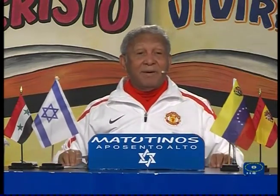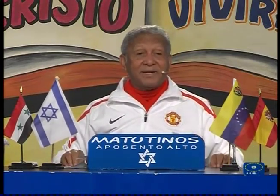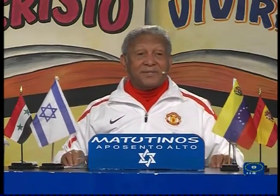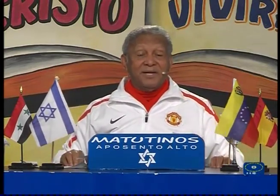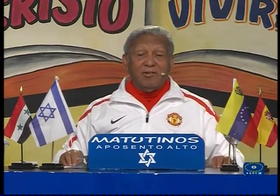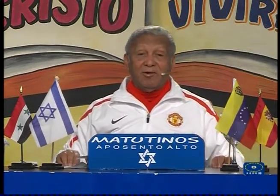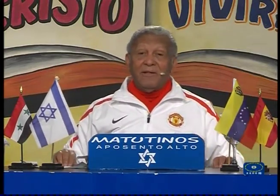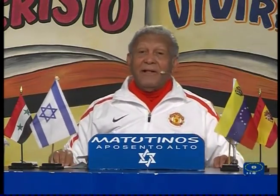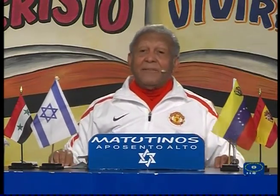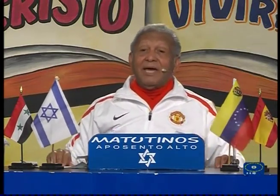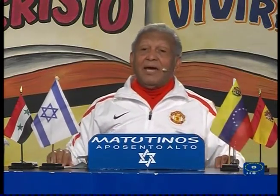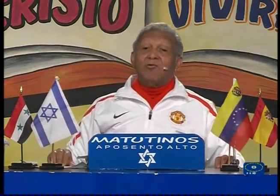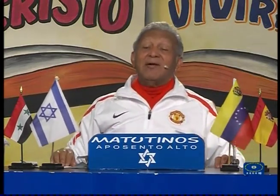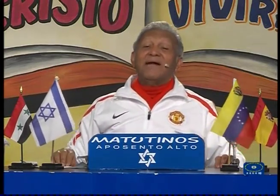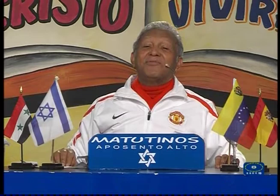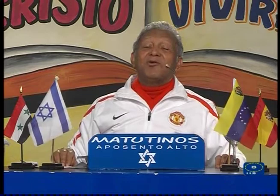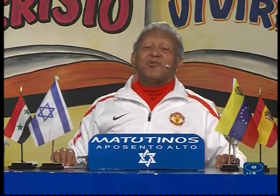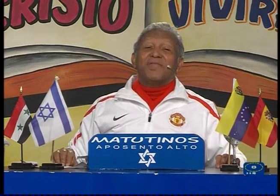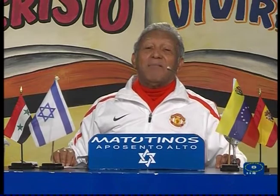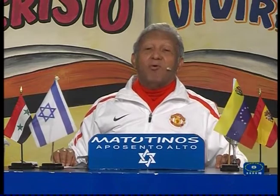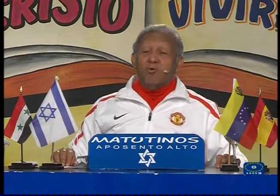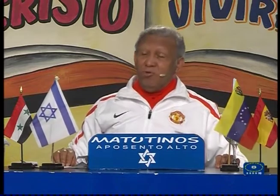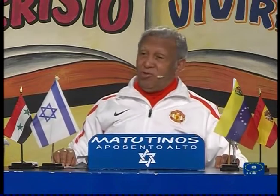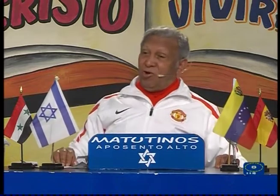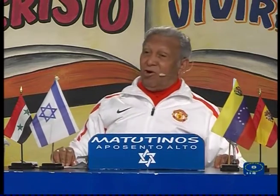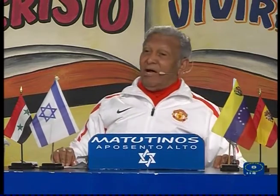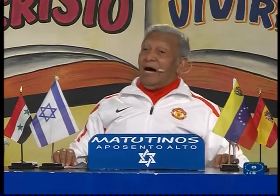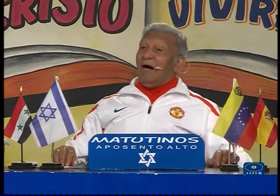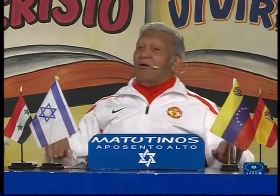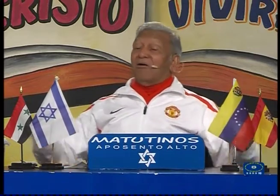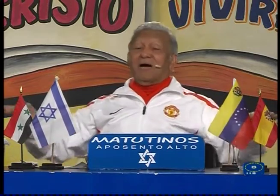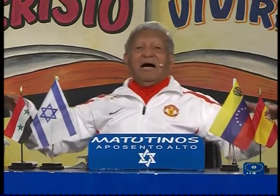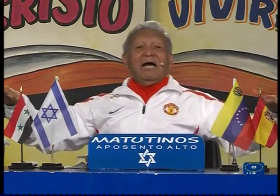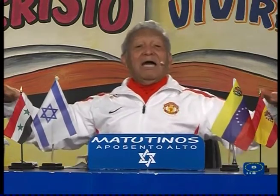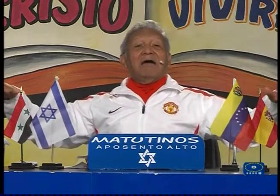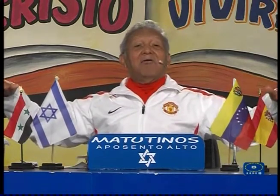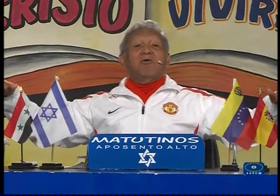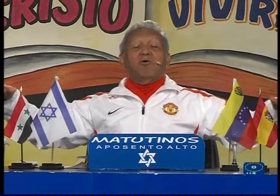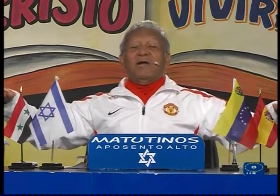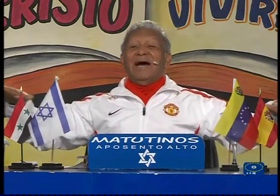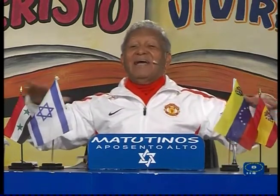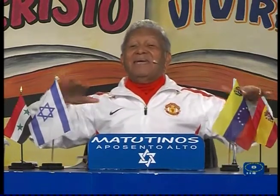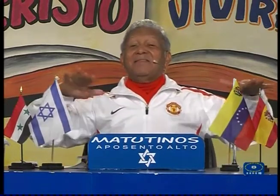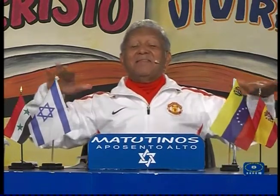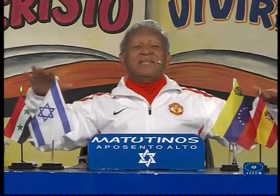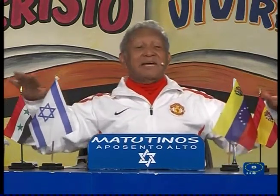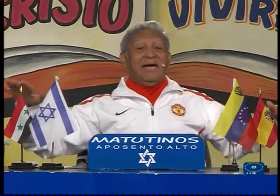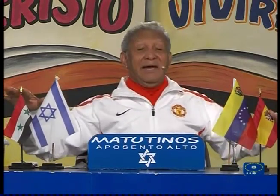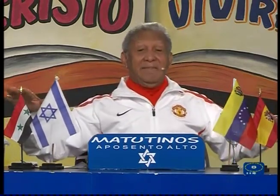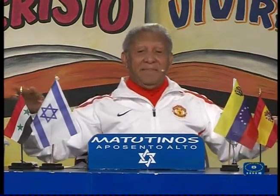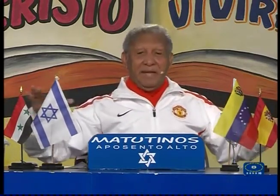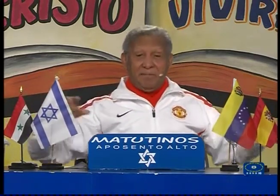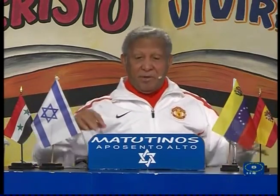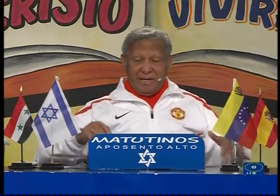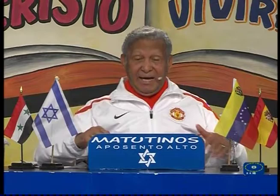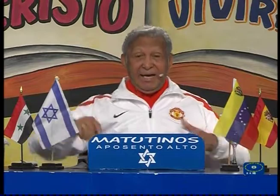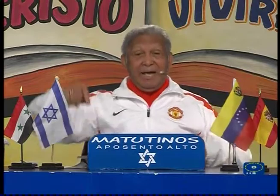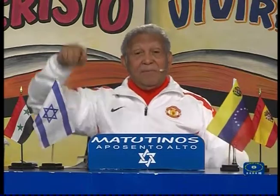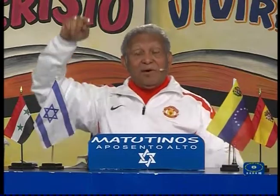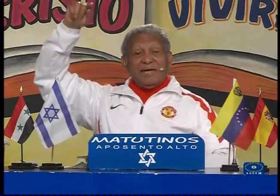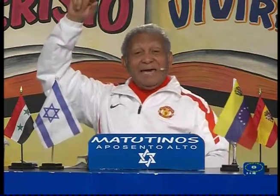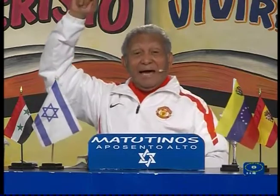ha convertido en una trotamundo, ahora es una indigente. ¿Por